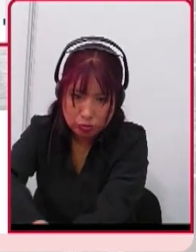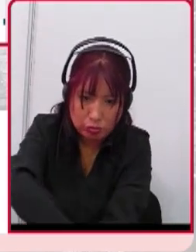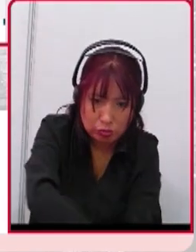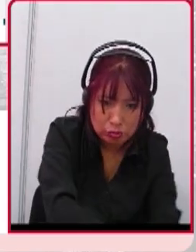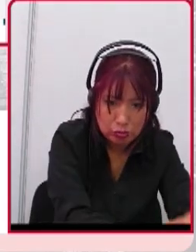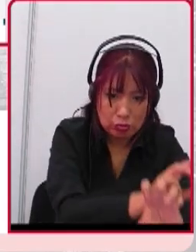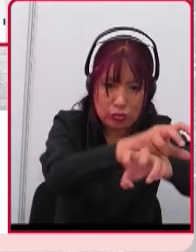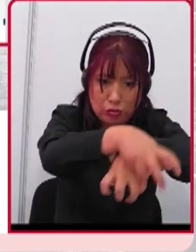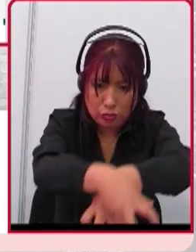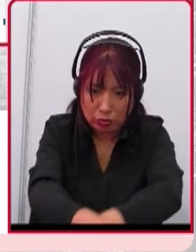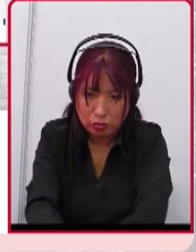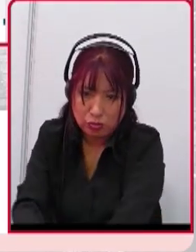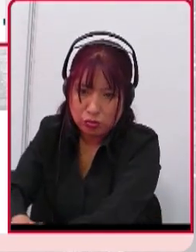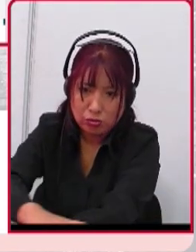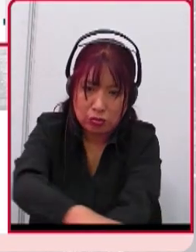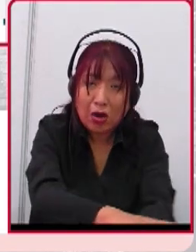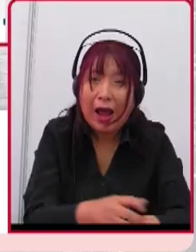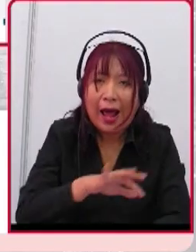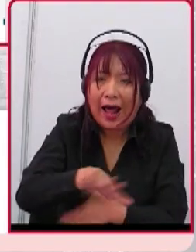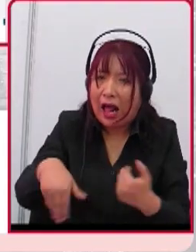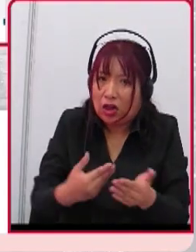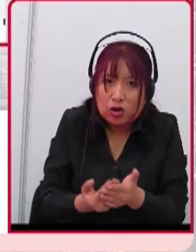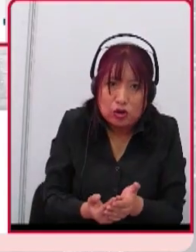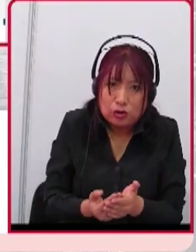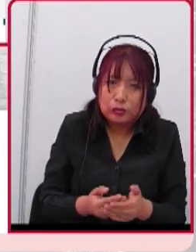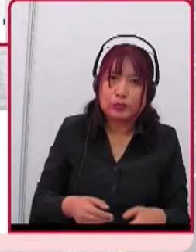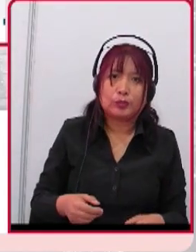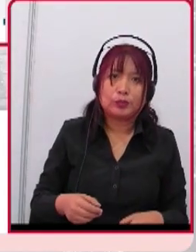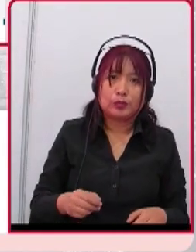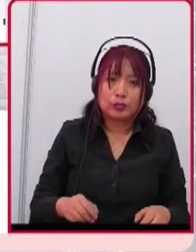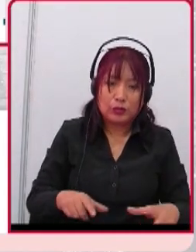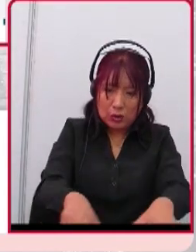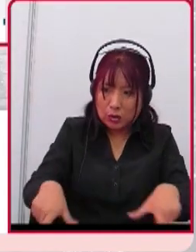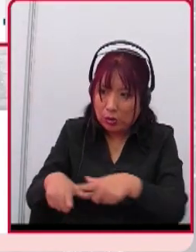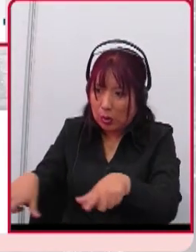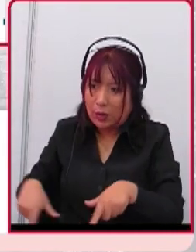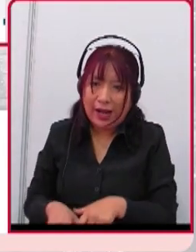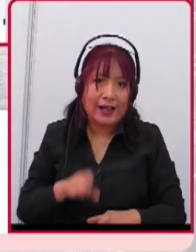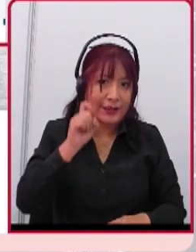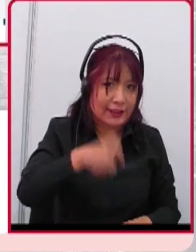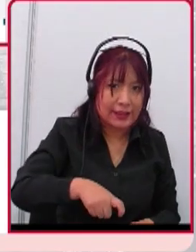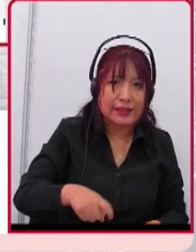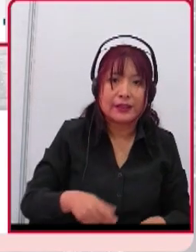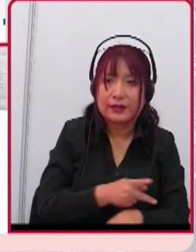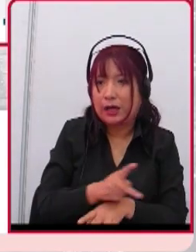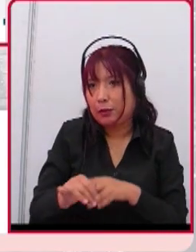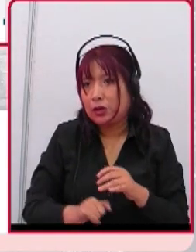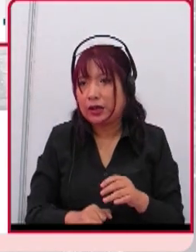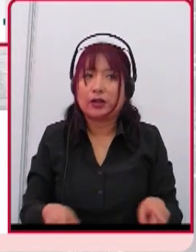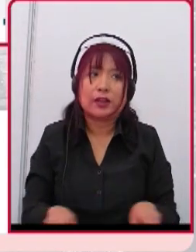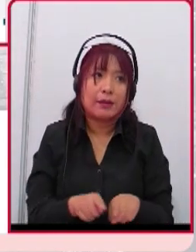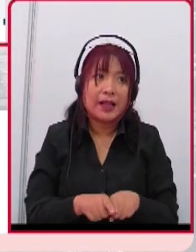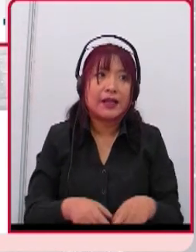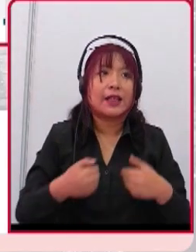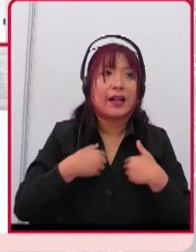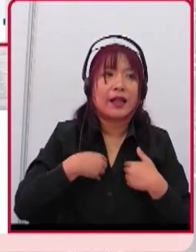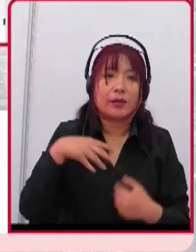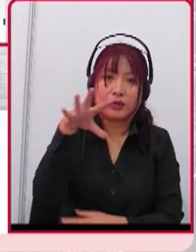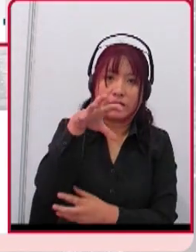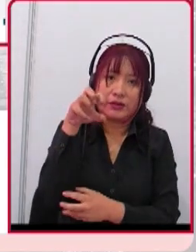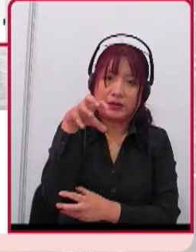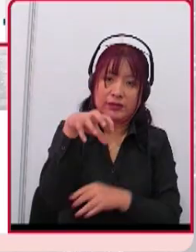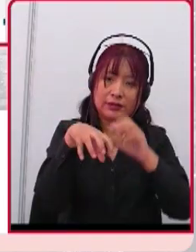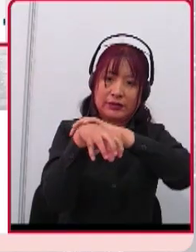va a adecuar dependiéndole de la necesidad del proyecto. Ahora, vamos a tener la manipulación geológica también con un brazo